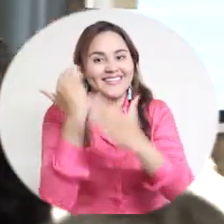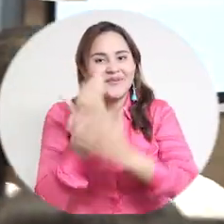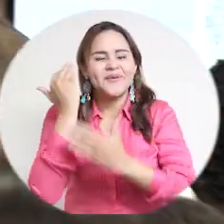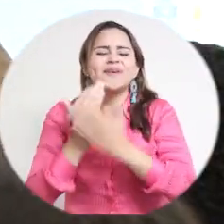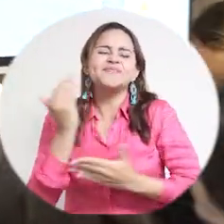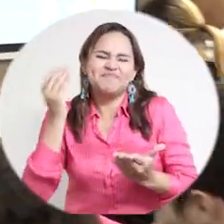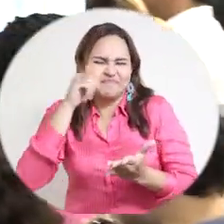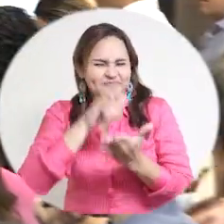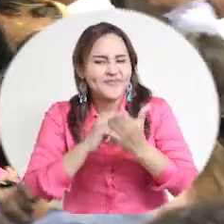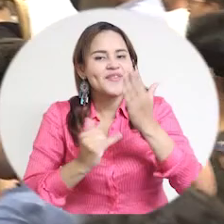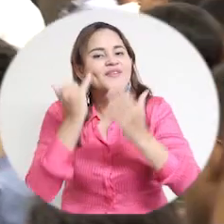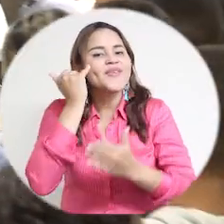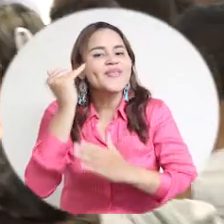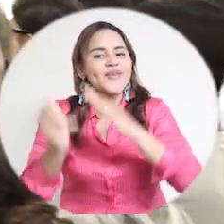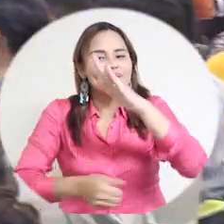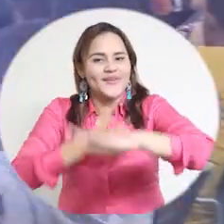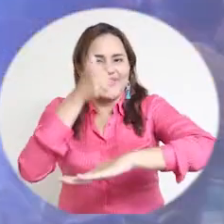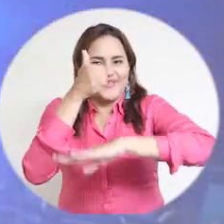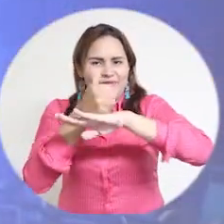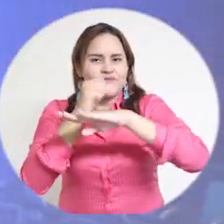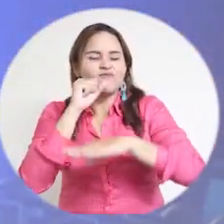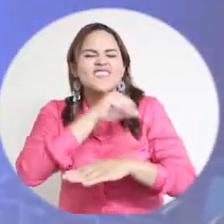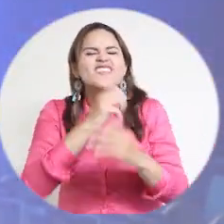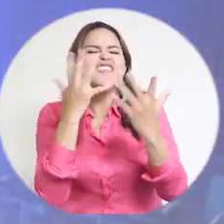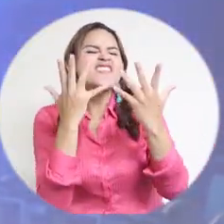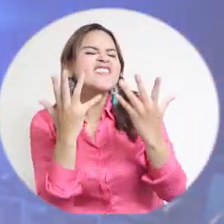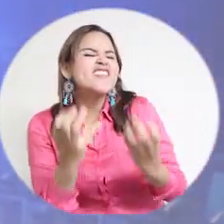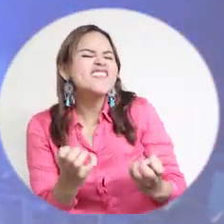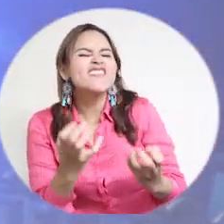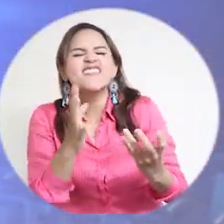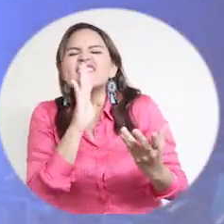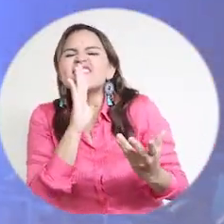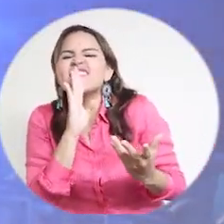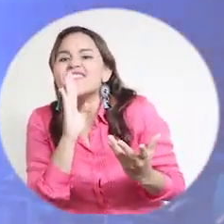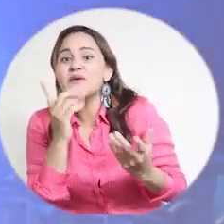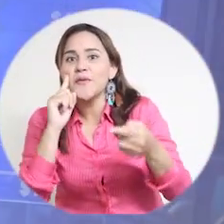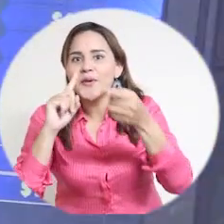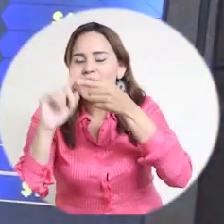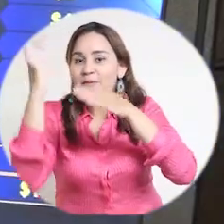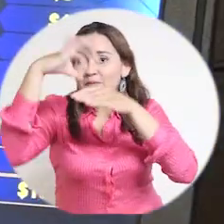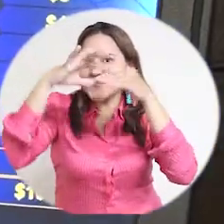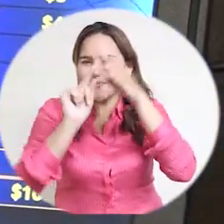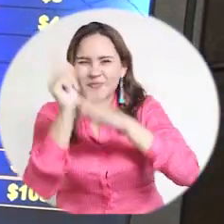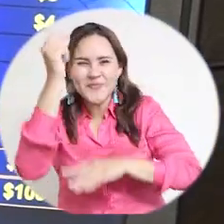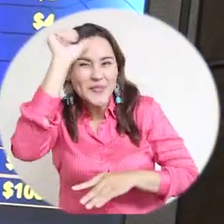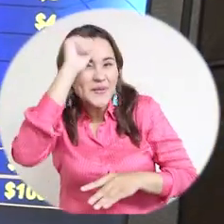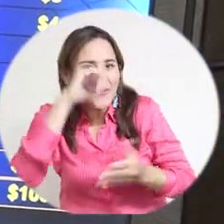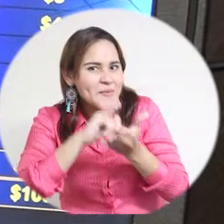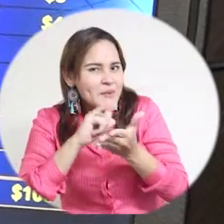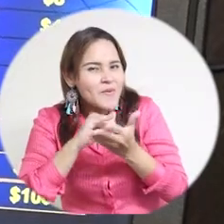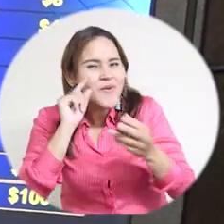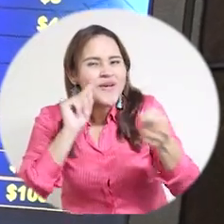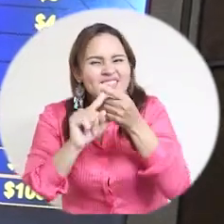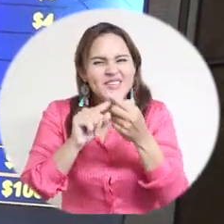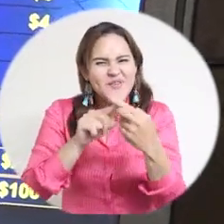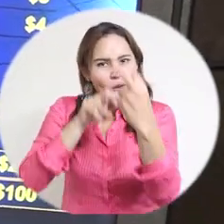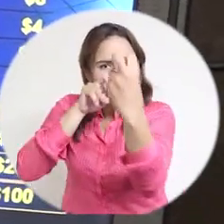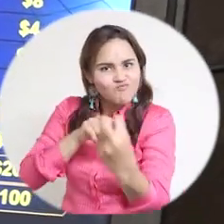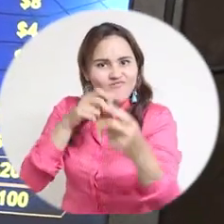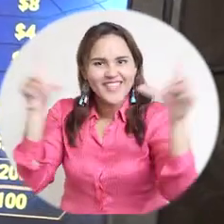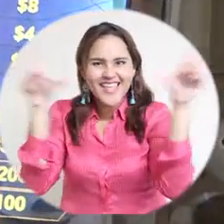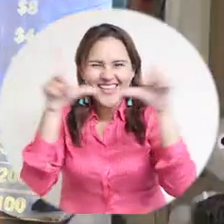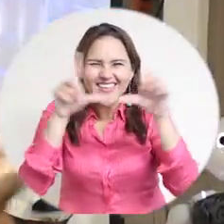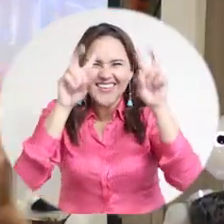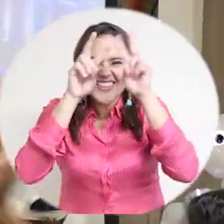estos encuentros el directivo universitario propuso la dinámica ¿Quién quiere ser siembra Uni Magdalena? Emulando el conocido programa de televisión ¿Quién quiere